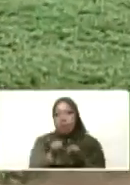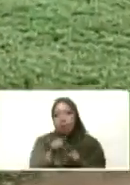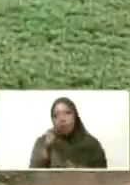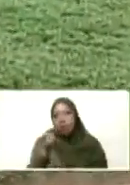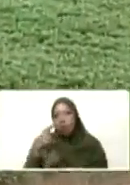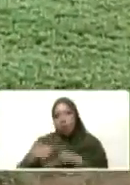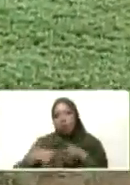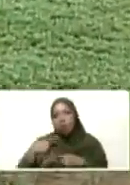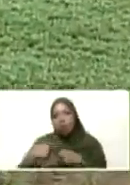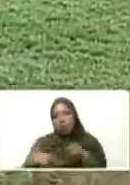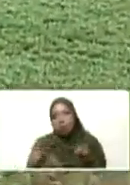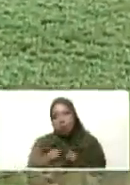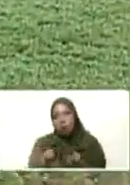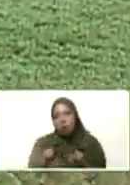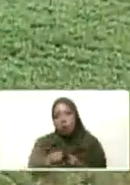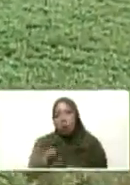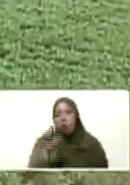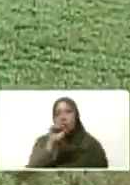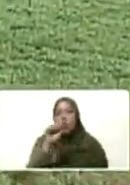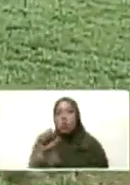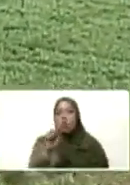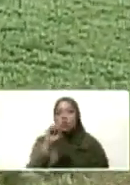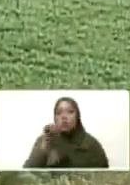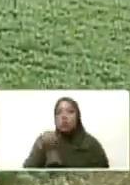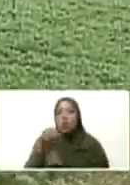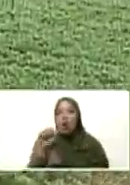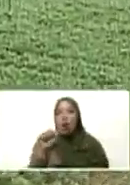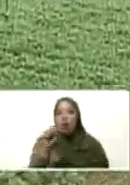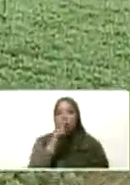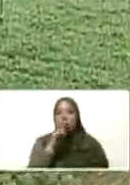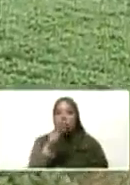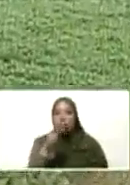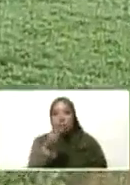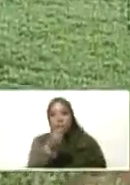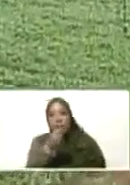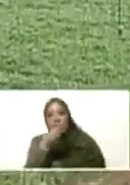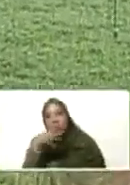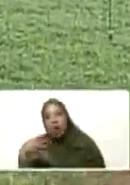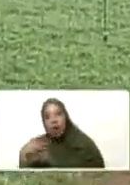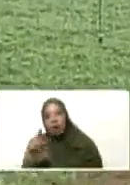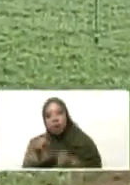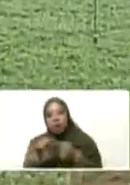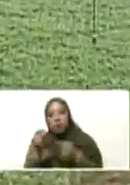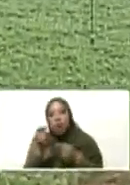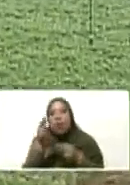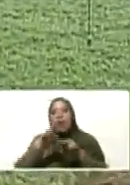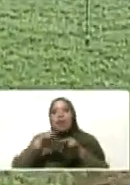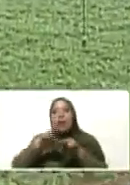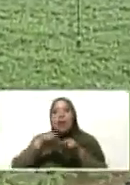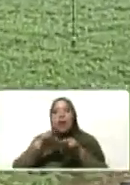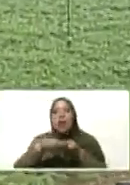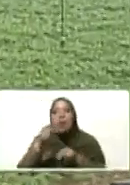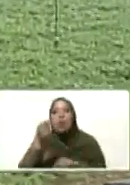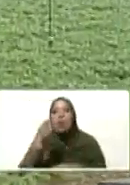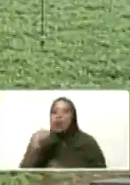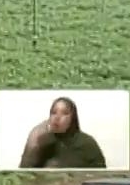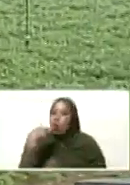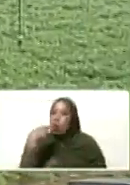arroz. Es correcto. Maíz amarillo. Y en maíz blanco. Maíz blanco. Así es. Caraota. Así es. Frijoles